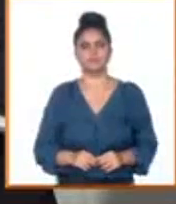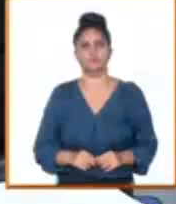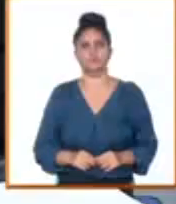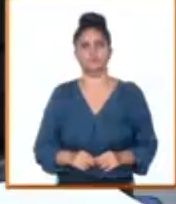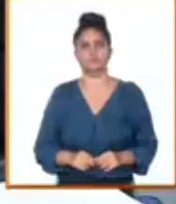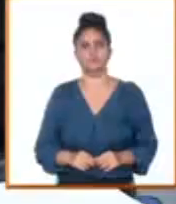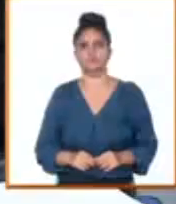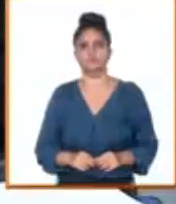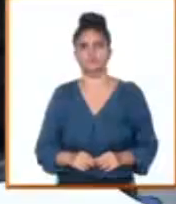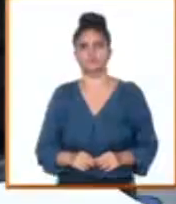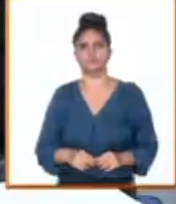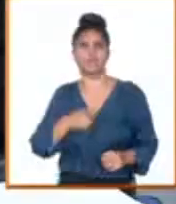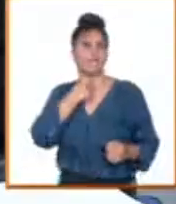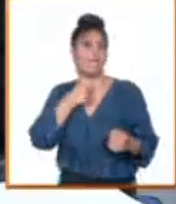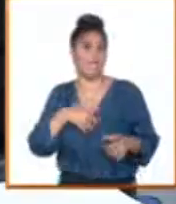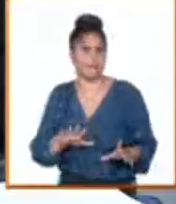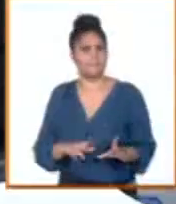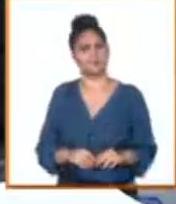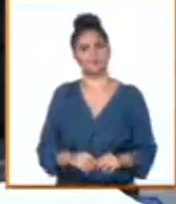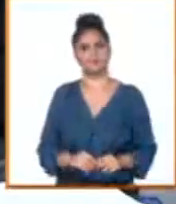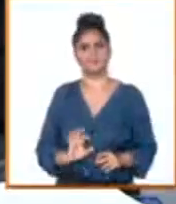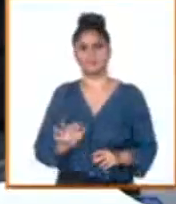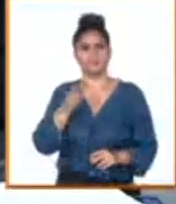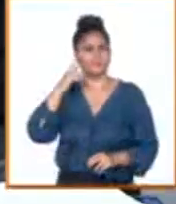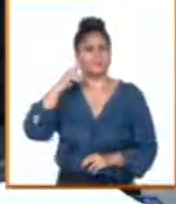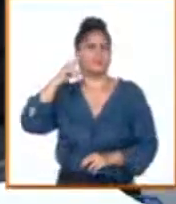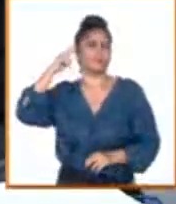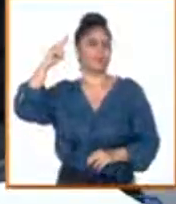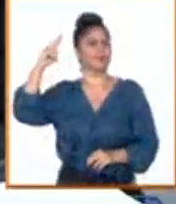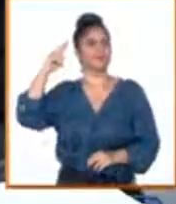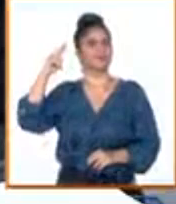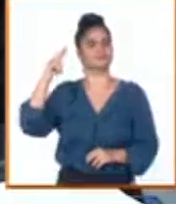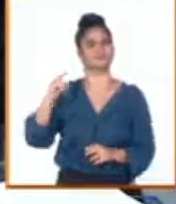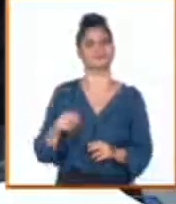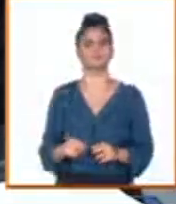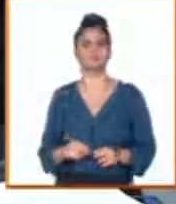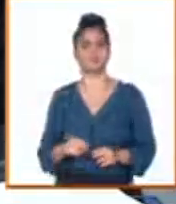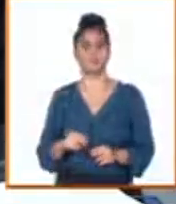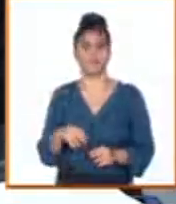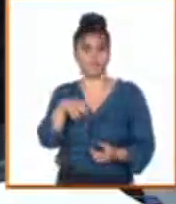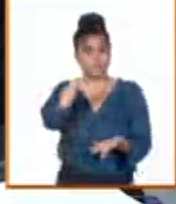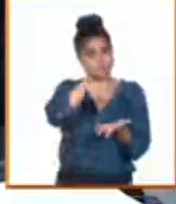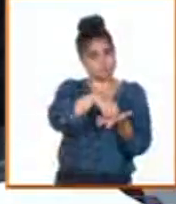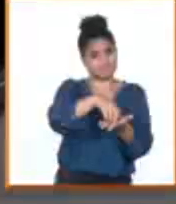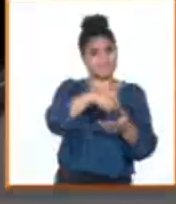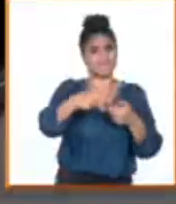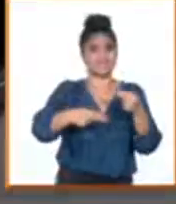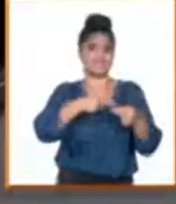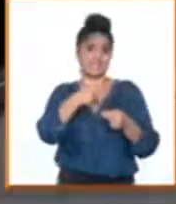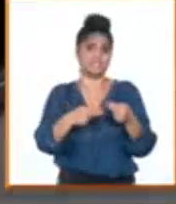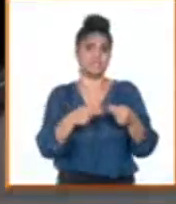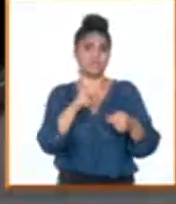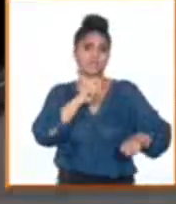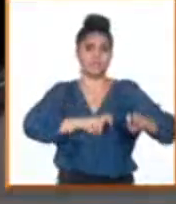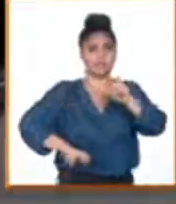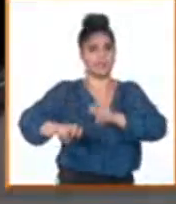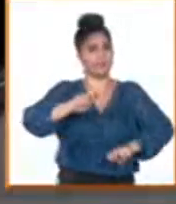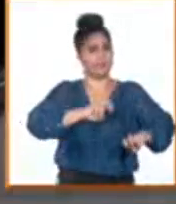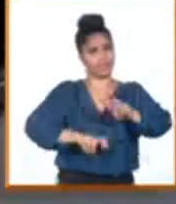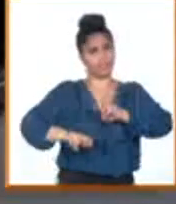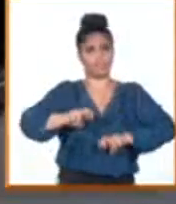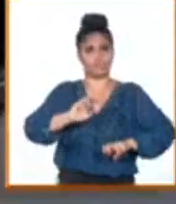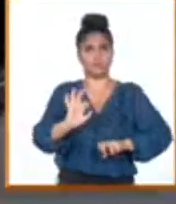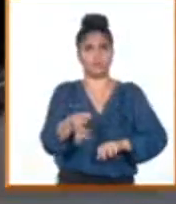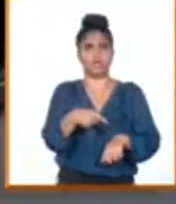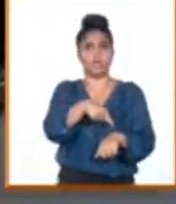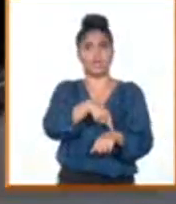está perdiendo. Yo siempre recuerdo aquel estudio que se hizo en un momento determinado, en esta